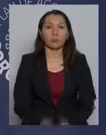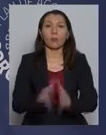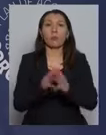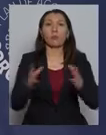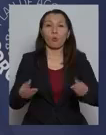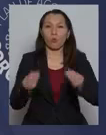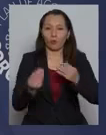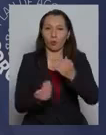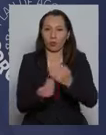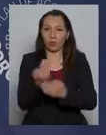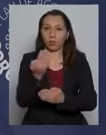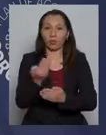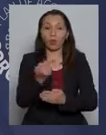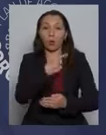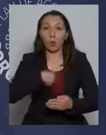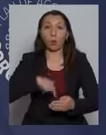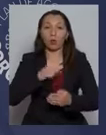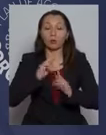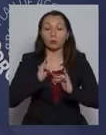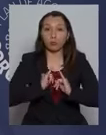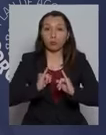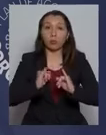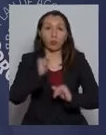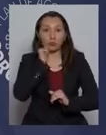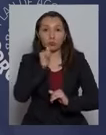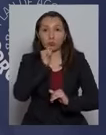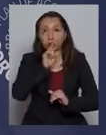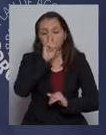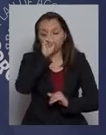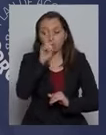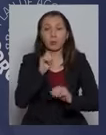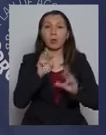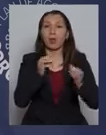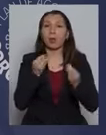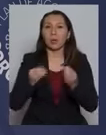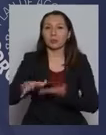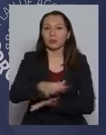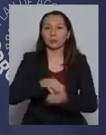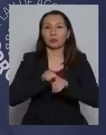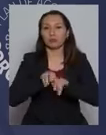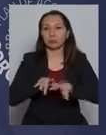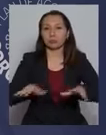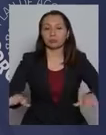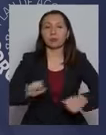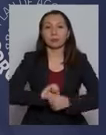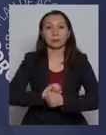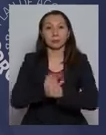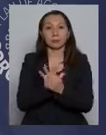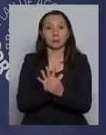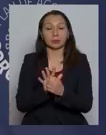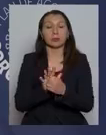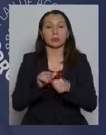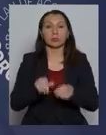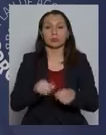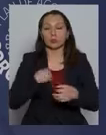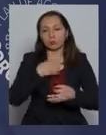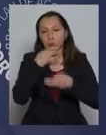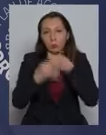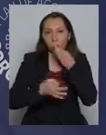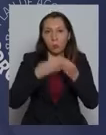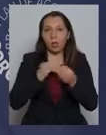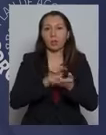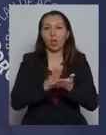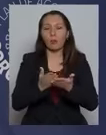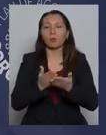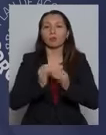Muy buenos días. En nuestro reporte habitual acerca de la situación de pandemia por COVID-19, doy cuenta